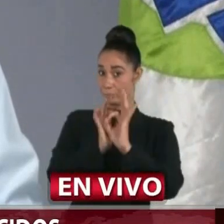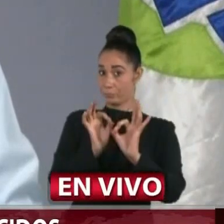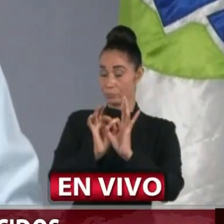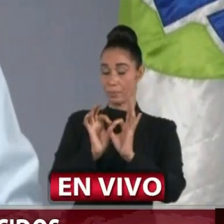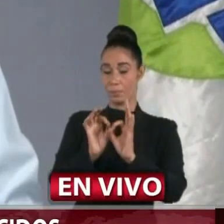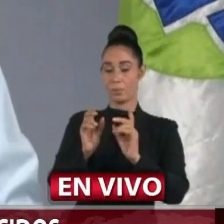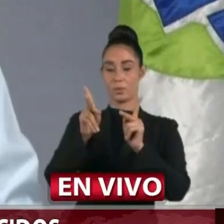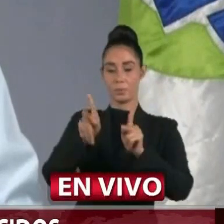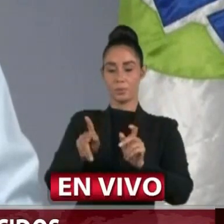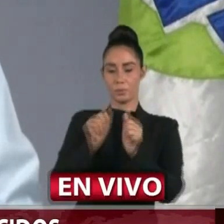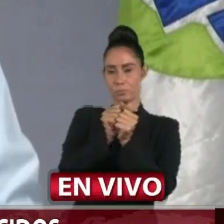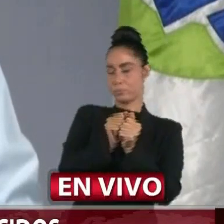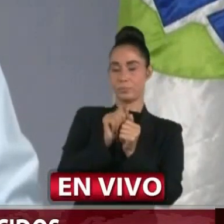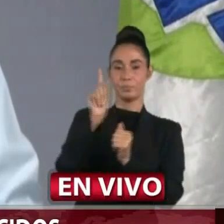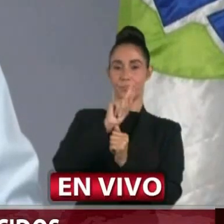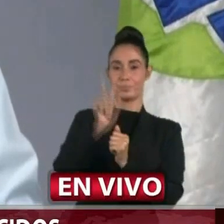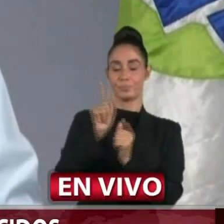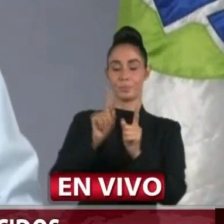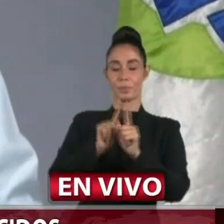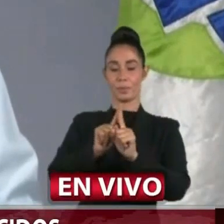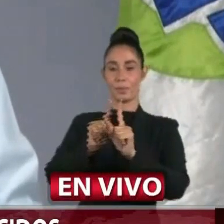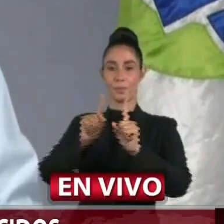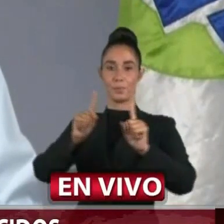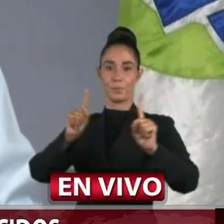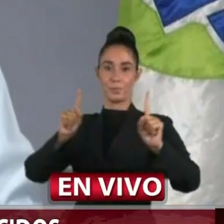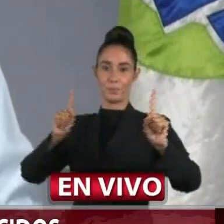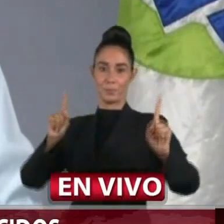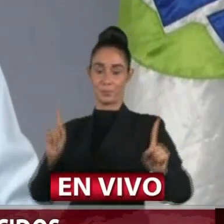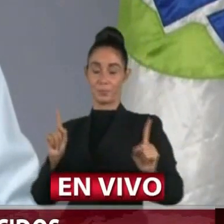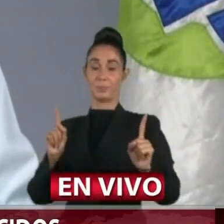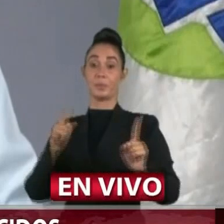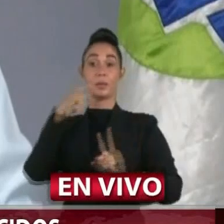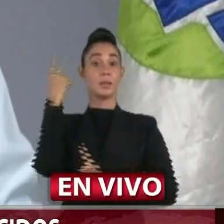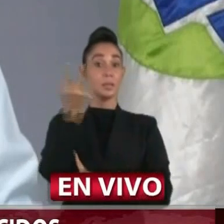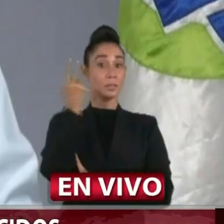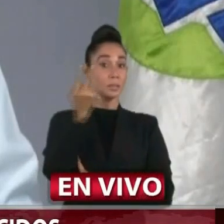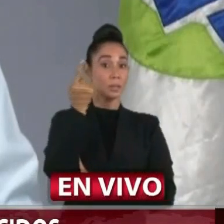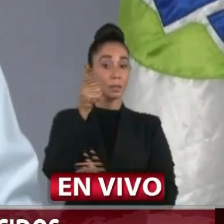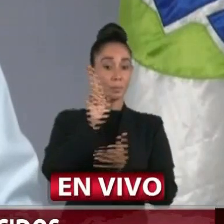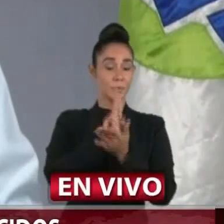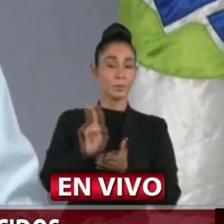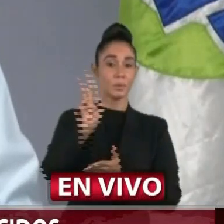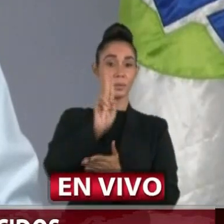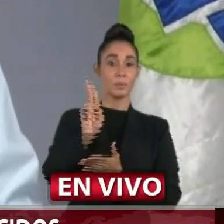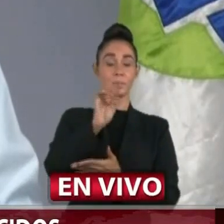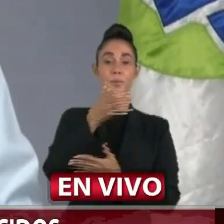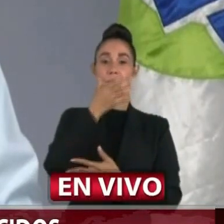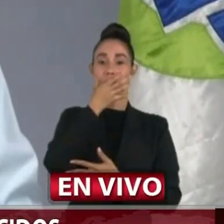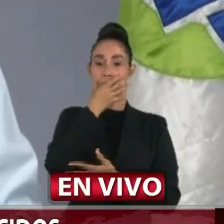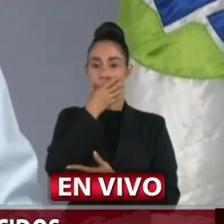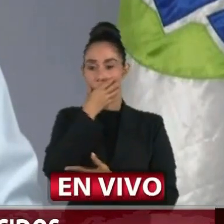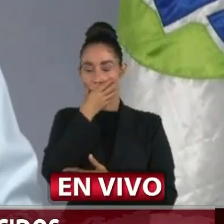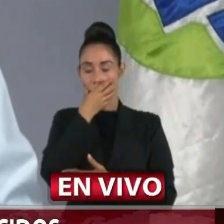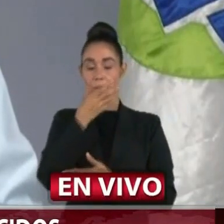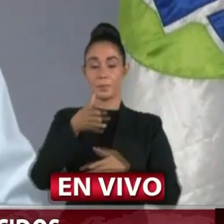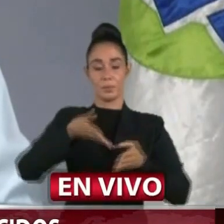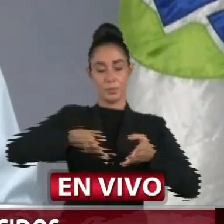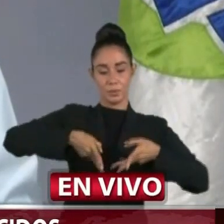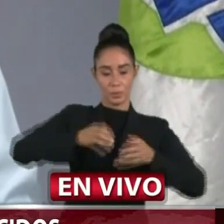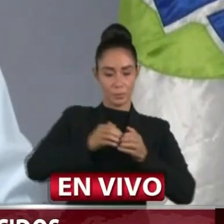las personas y llevar la mascarilla cuando se salga al espacio